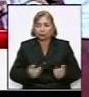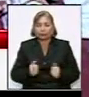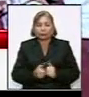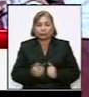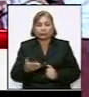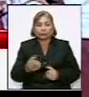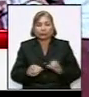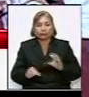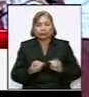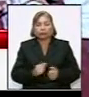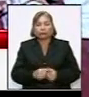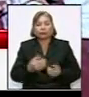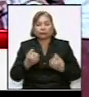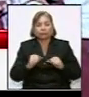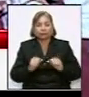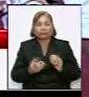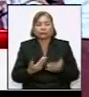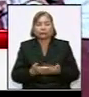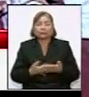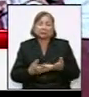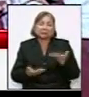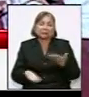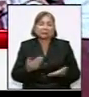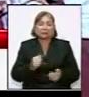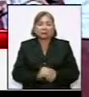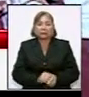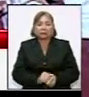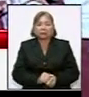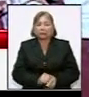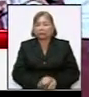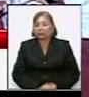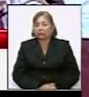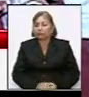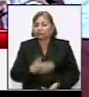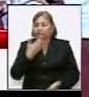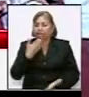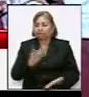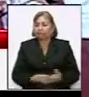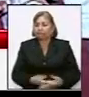que él ha explicado por tantos años y que él ejerció también por muchos años